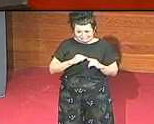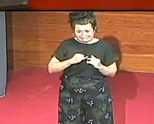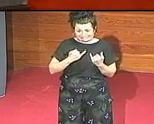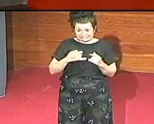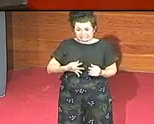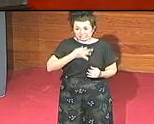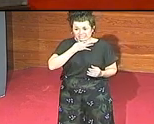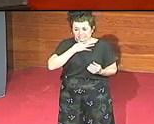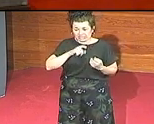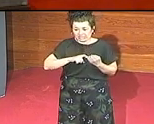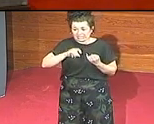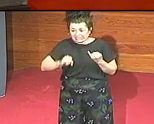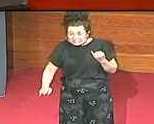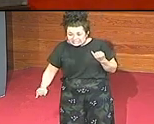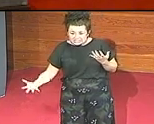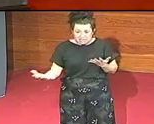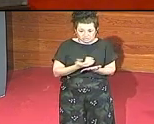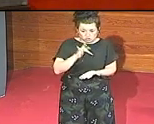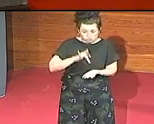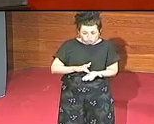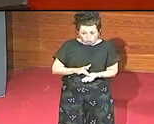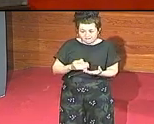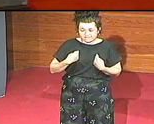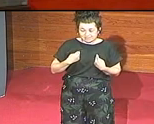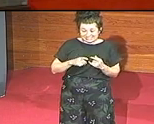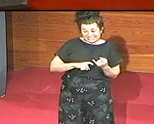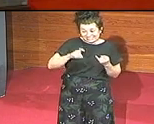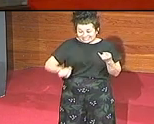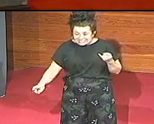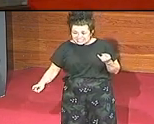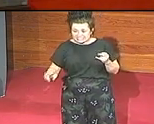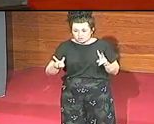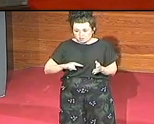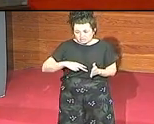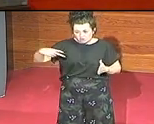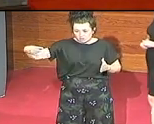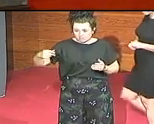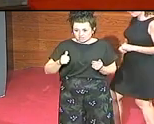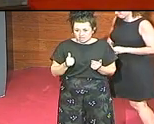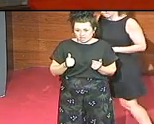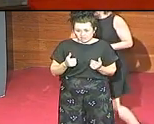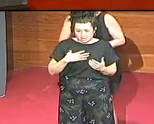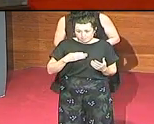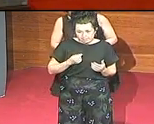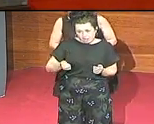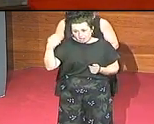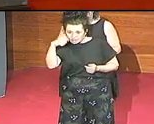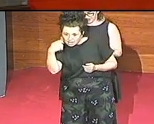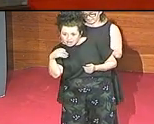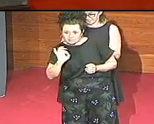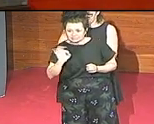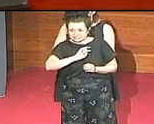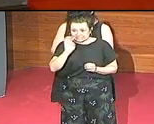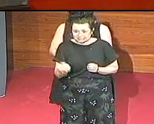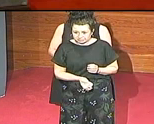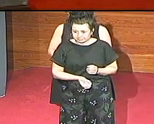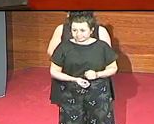de la crisis que a todos nos ha tocado pues tenemos la crisis de las nuevas tecnologías de que el papel es muy caro y de todo no